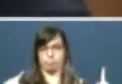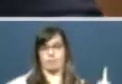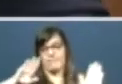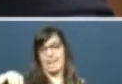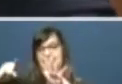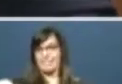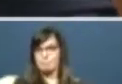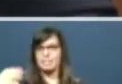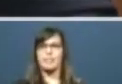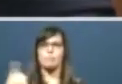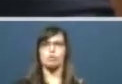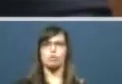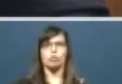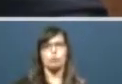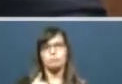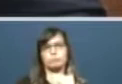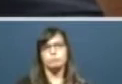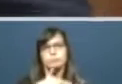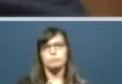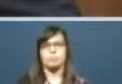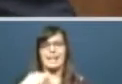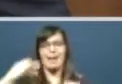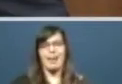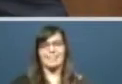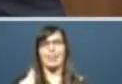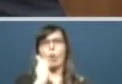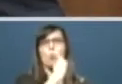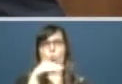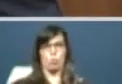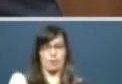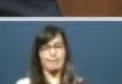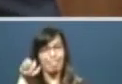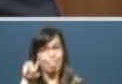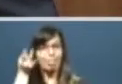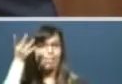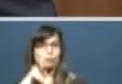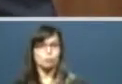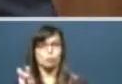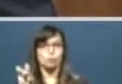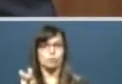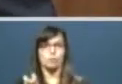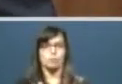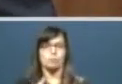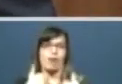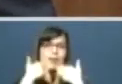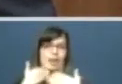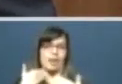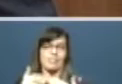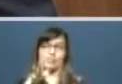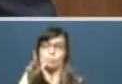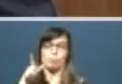en la puesta en marcha de la denominada garantía juvenil una iniciativa derivada del nuevo marco financiero europeo